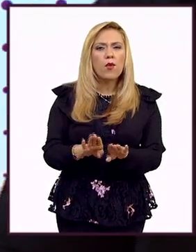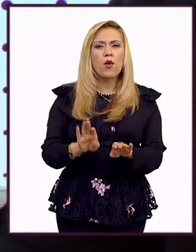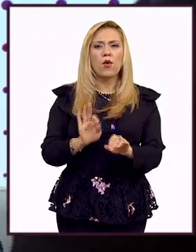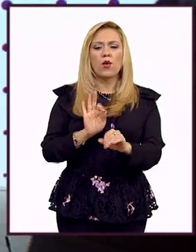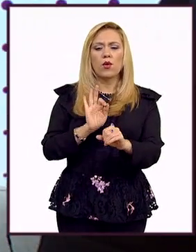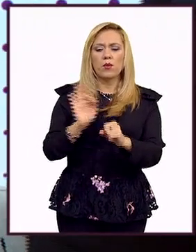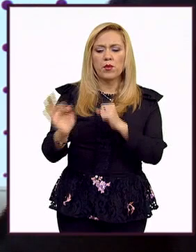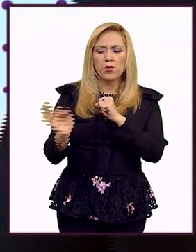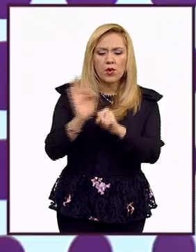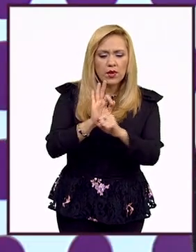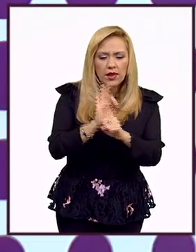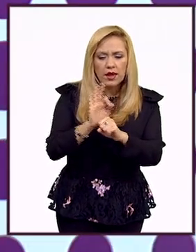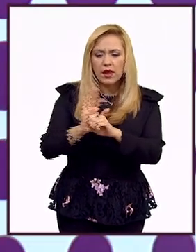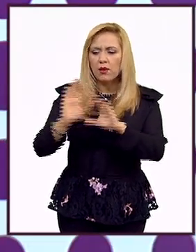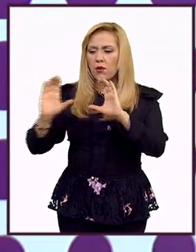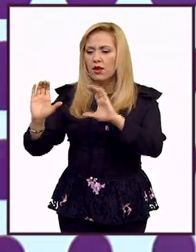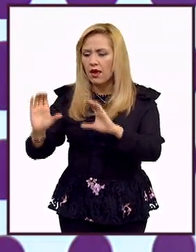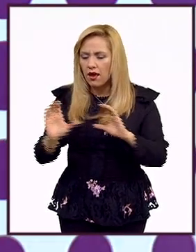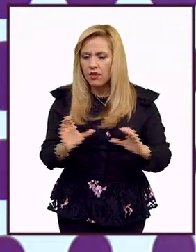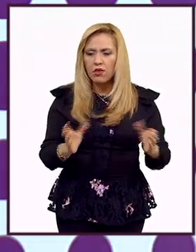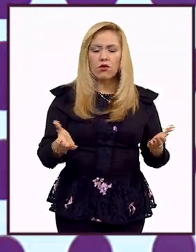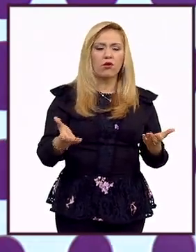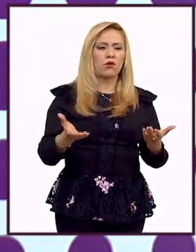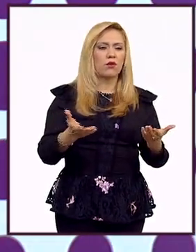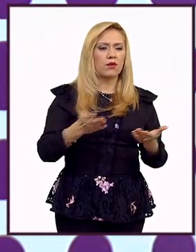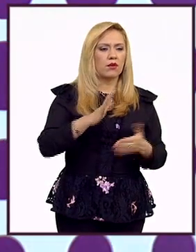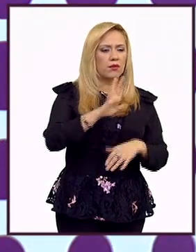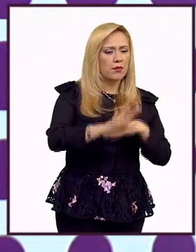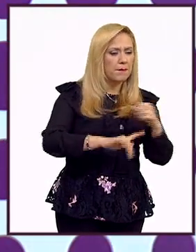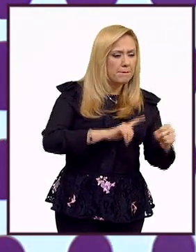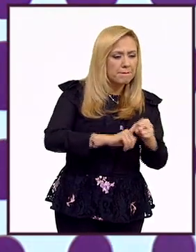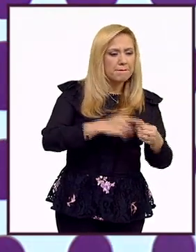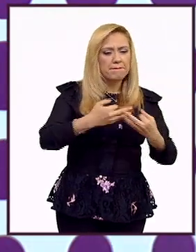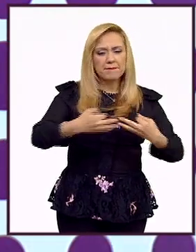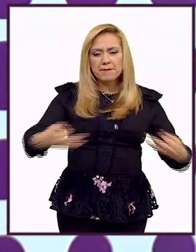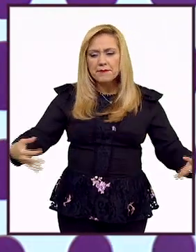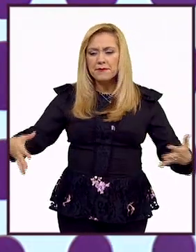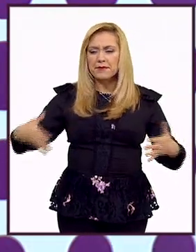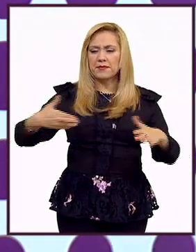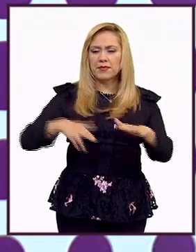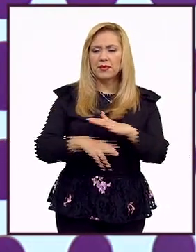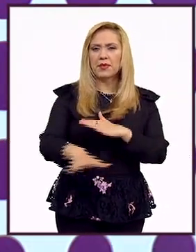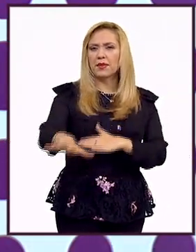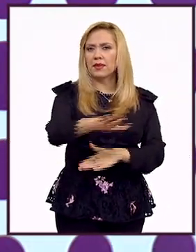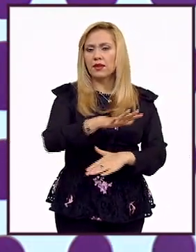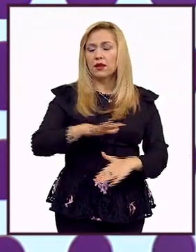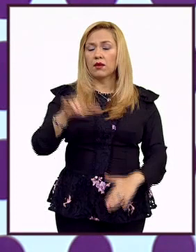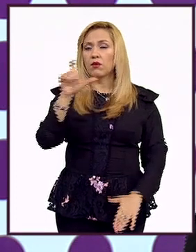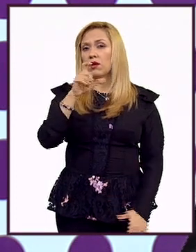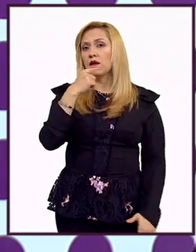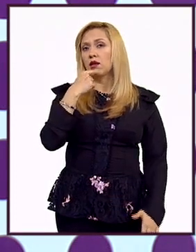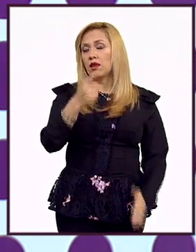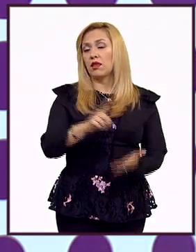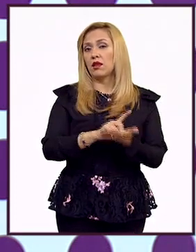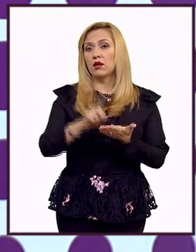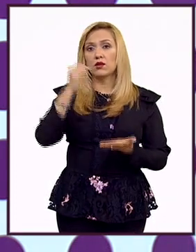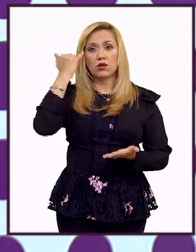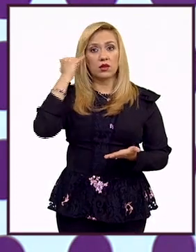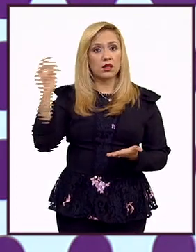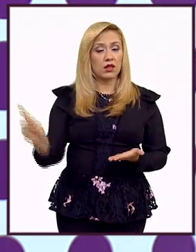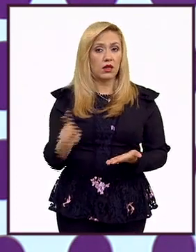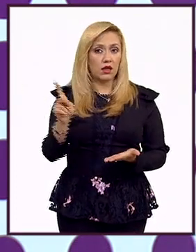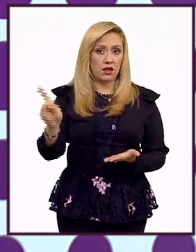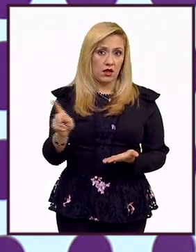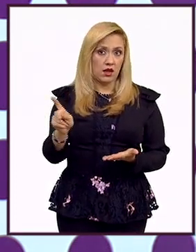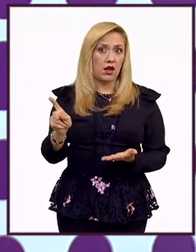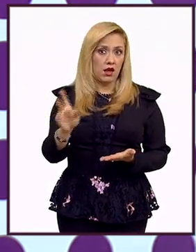recursos naturales, por ejemplo, con los que se interactúan. Y en ese sentido, ahora cuando hablamos de los derechos de los indígenas,